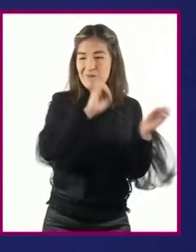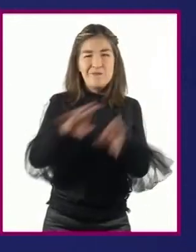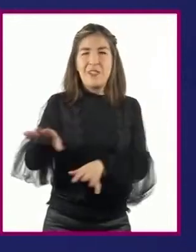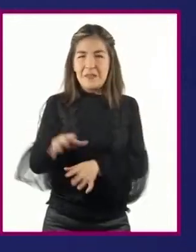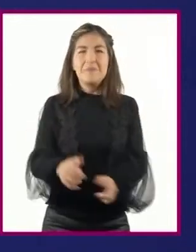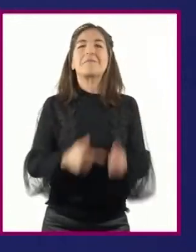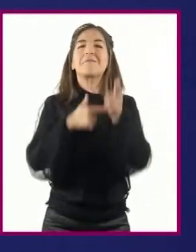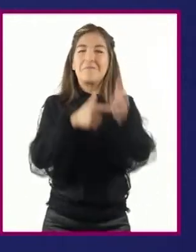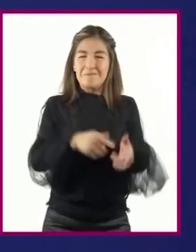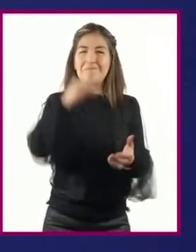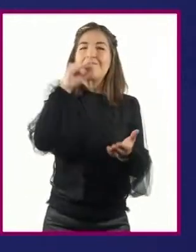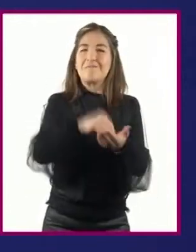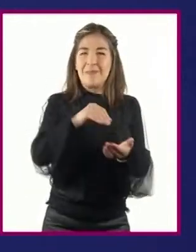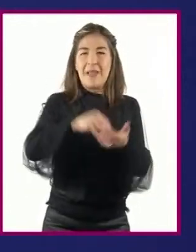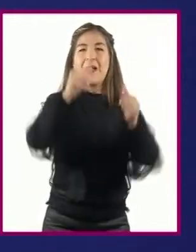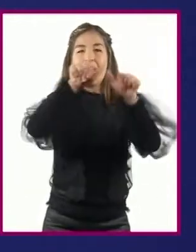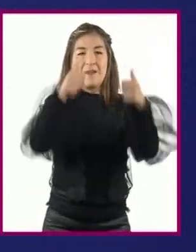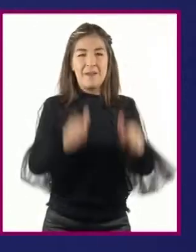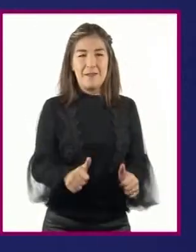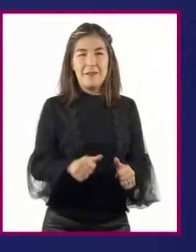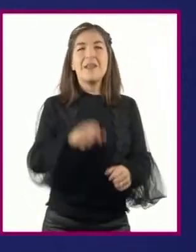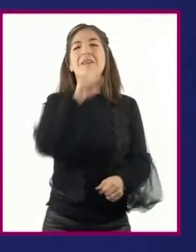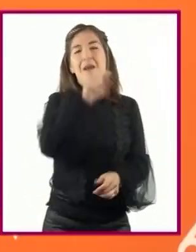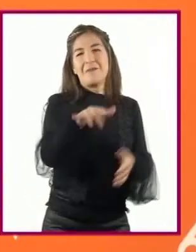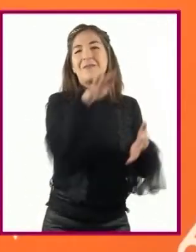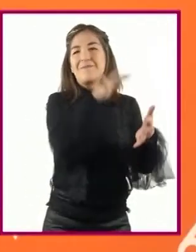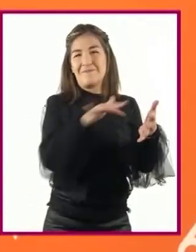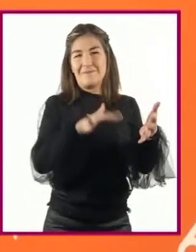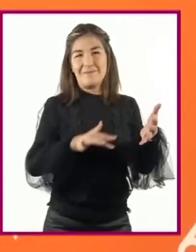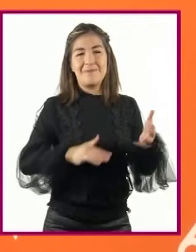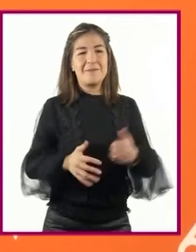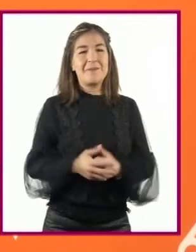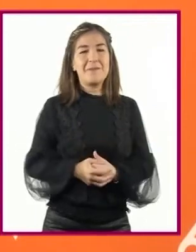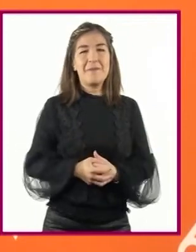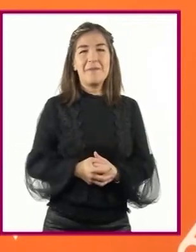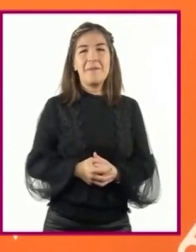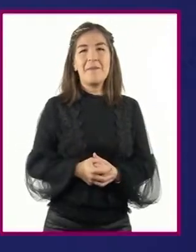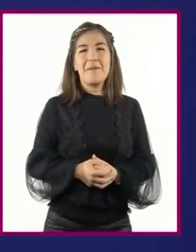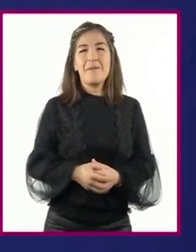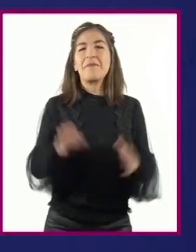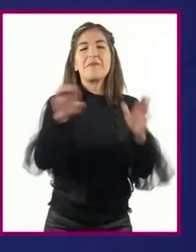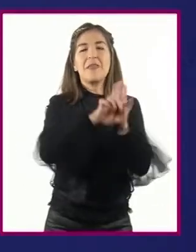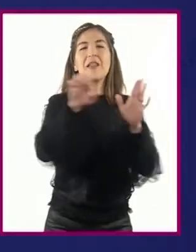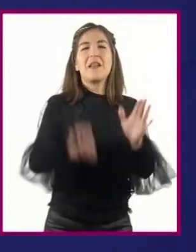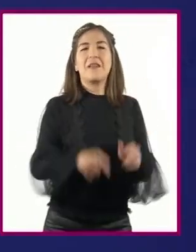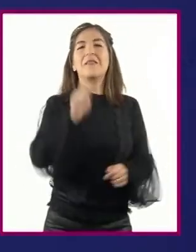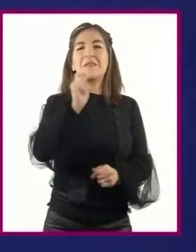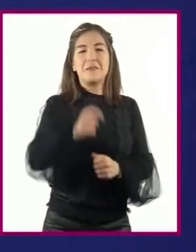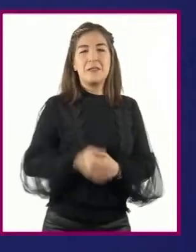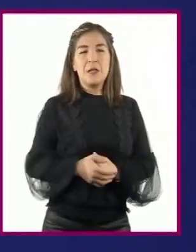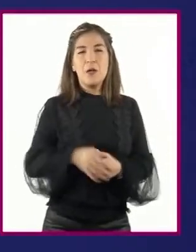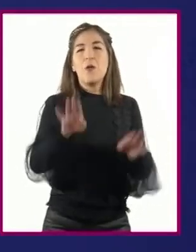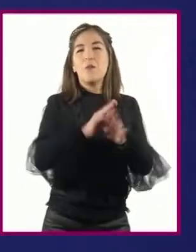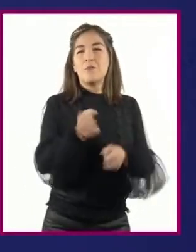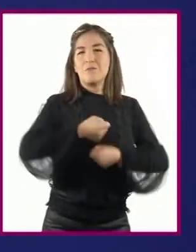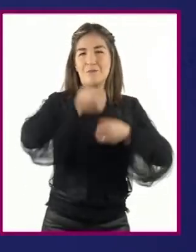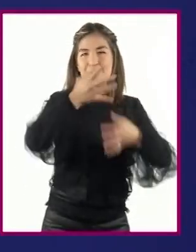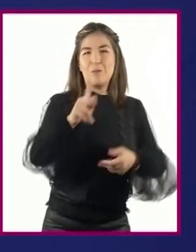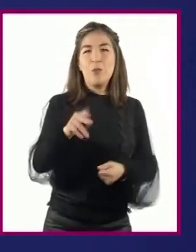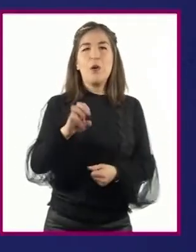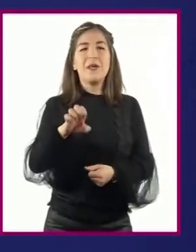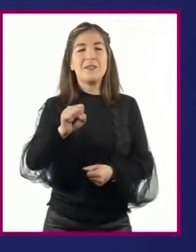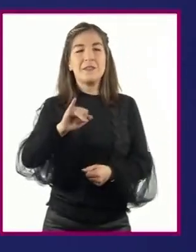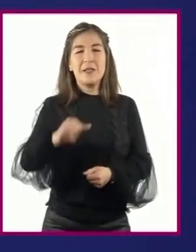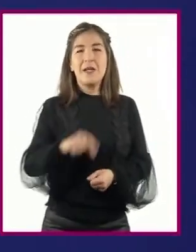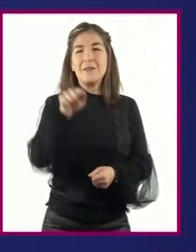siguió presente en el arte y desde luego en la literatura. Un ejemplo de esto es la poesía del clérigo San